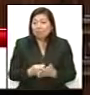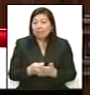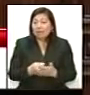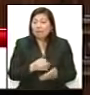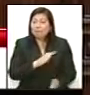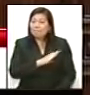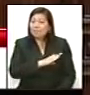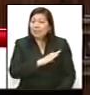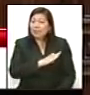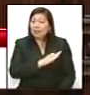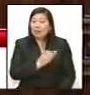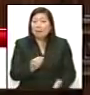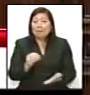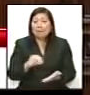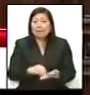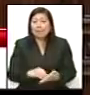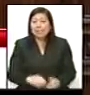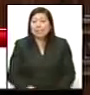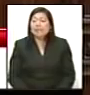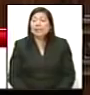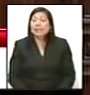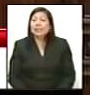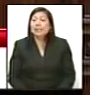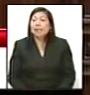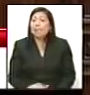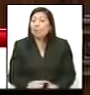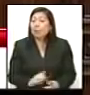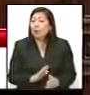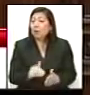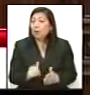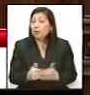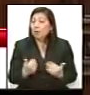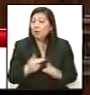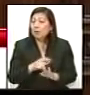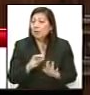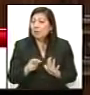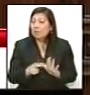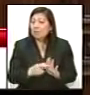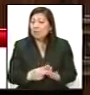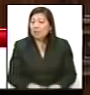fiscales adicionales. Pero resulta que